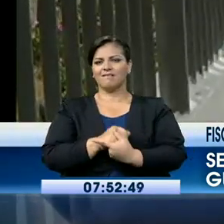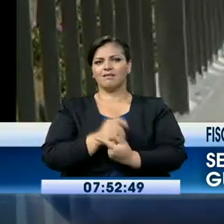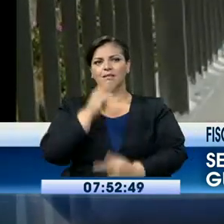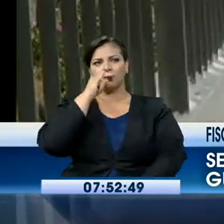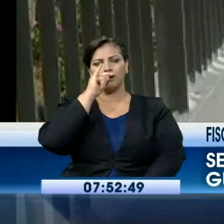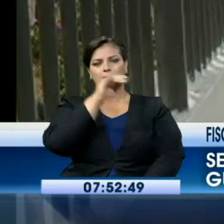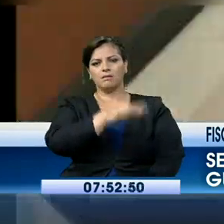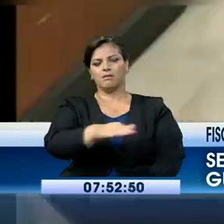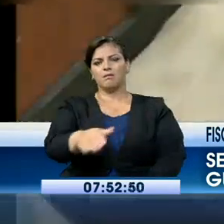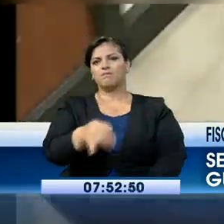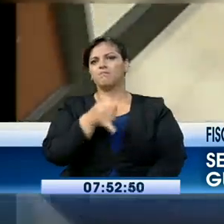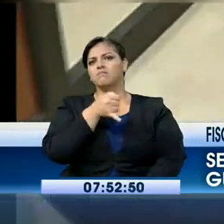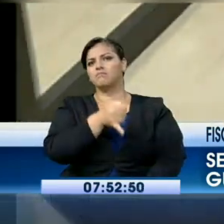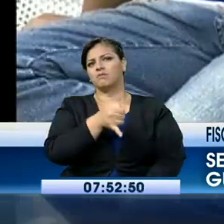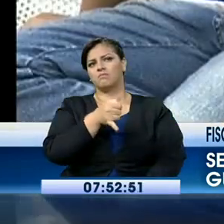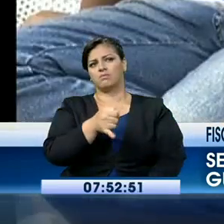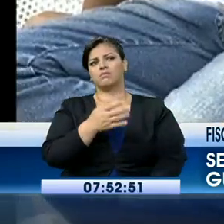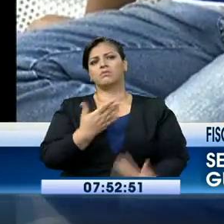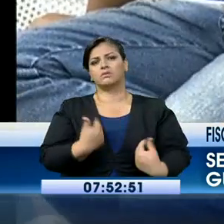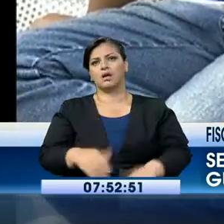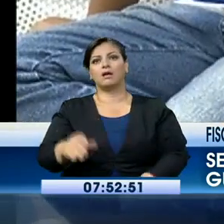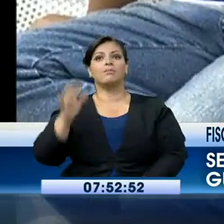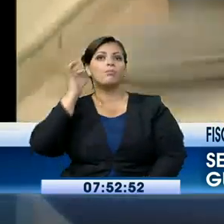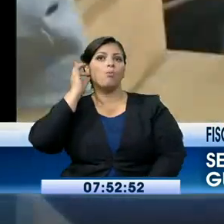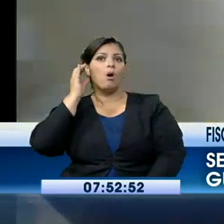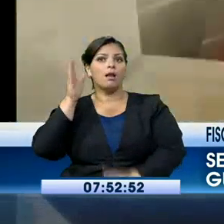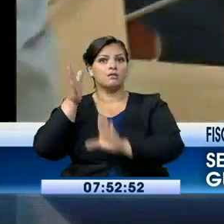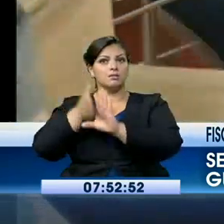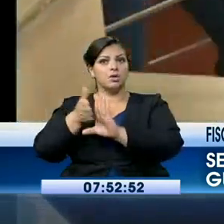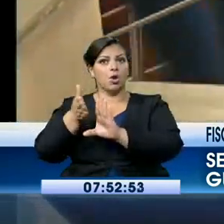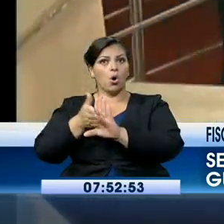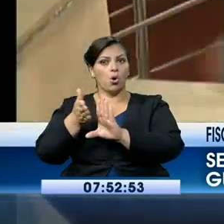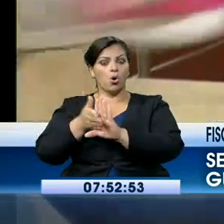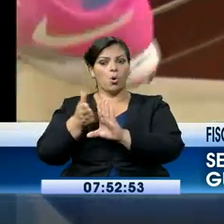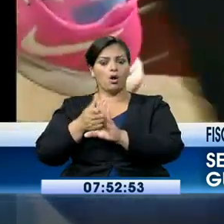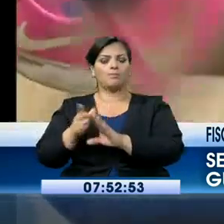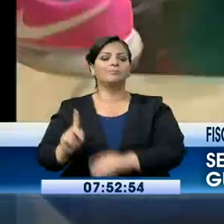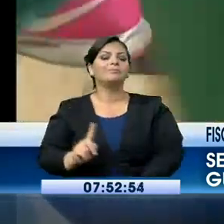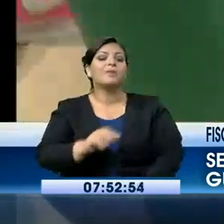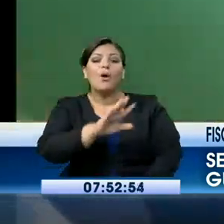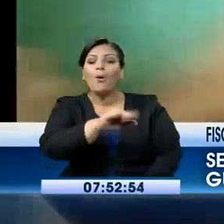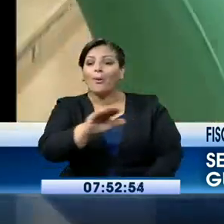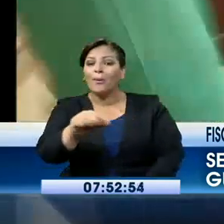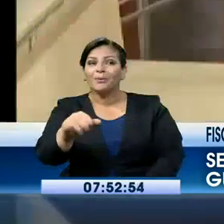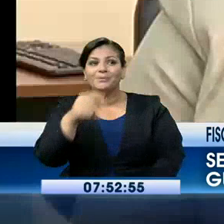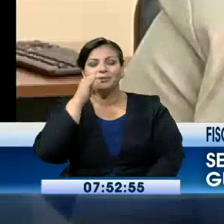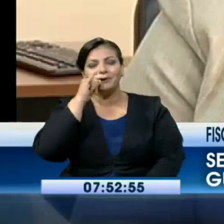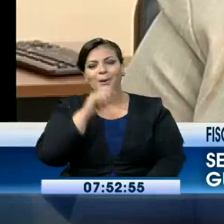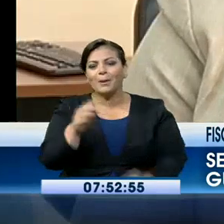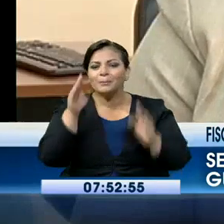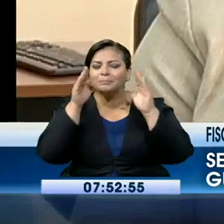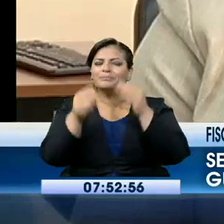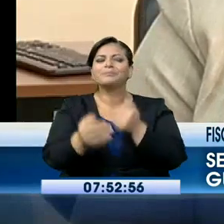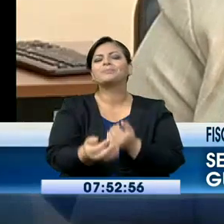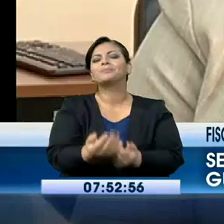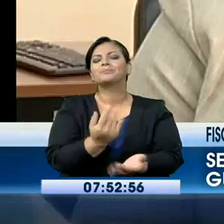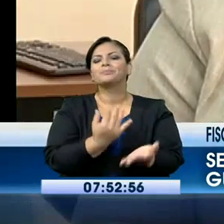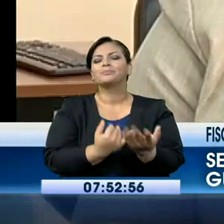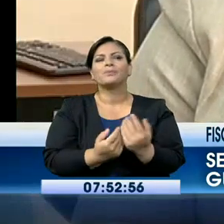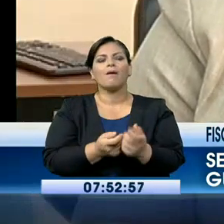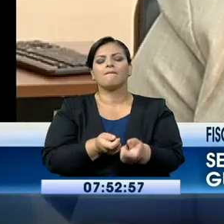sus testimonios ante una psicóloga designada por la fiscalía. Sus declaraciones son impactantes. Si impacta